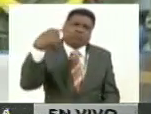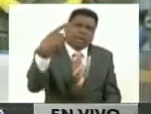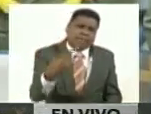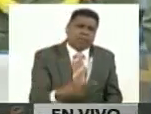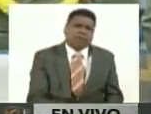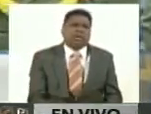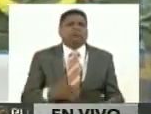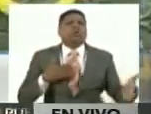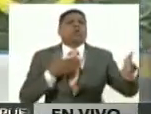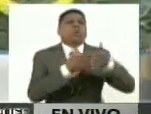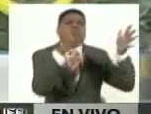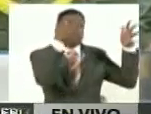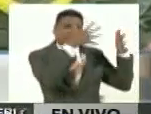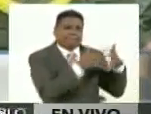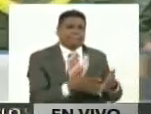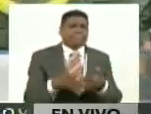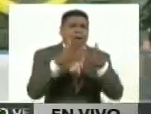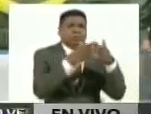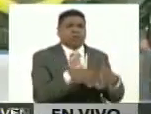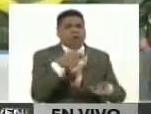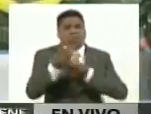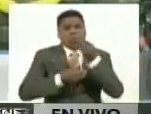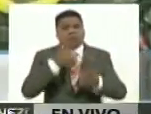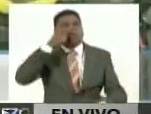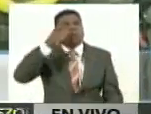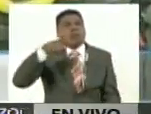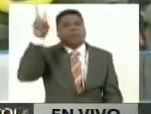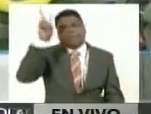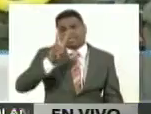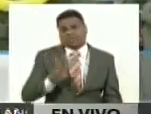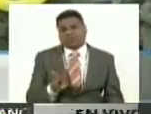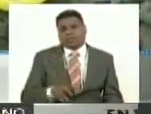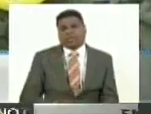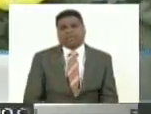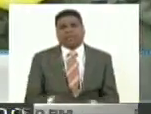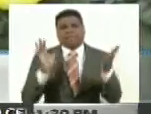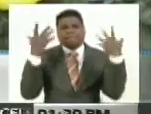del neoliberalismo. Y lo hizo el pueblo de Venezuela.